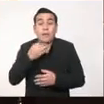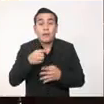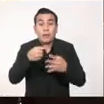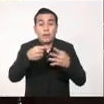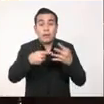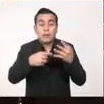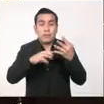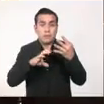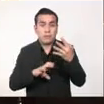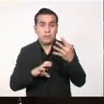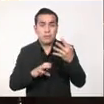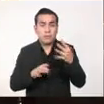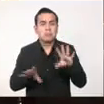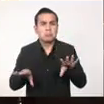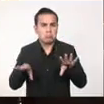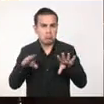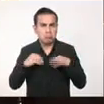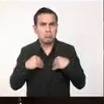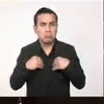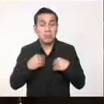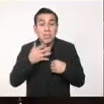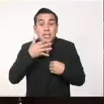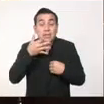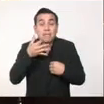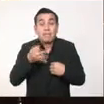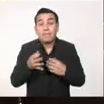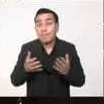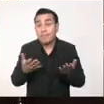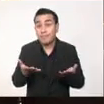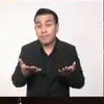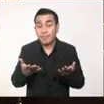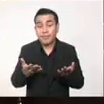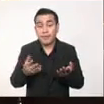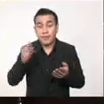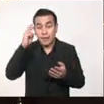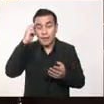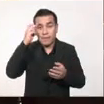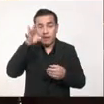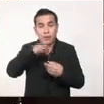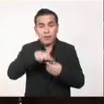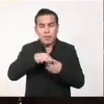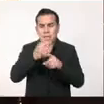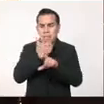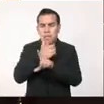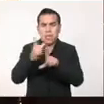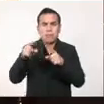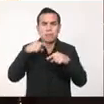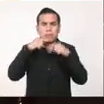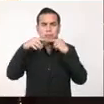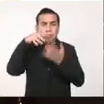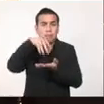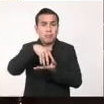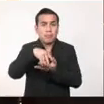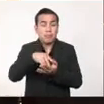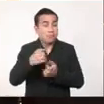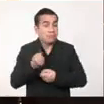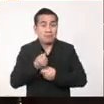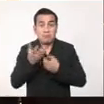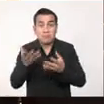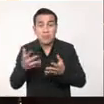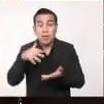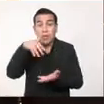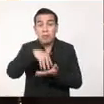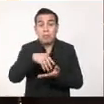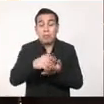Constitución de El Salvador lo aceptaba, y no les dijeron que era el resultado de una elección libre y democrática, y no le dijeron que era lo que el